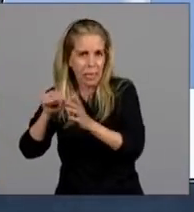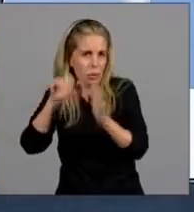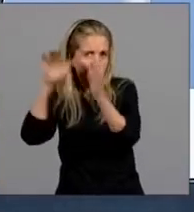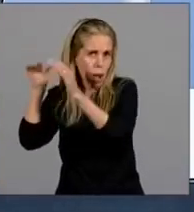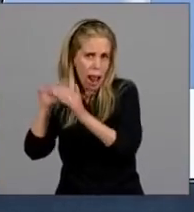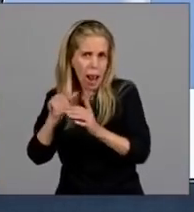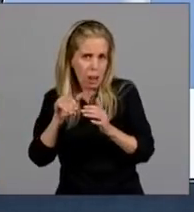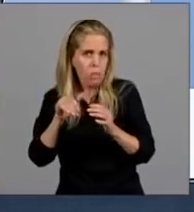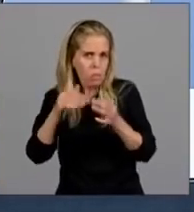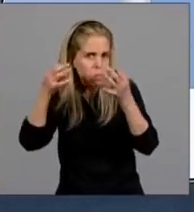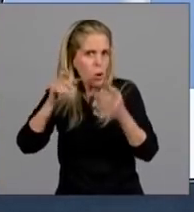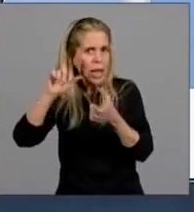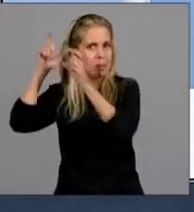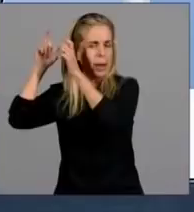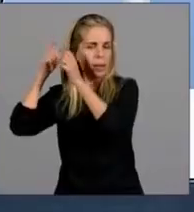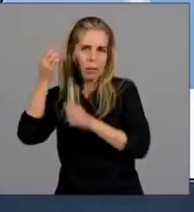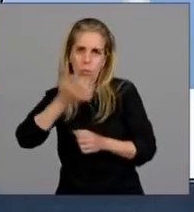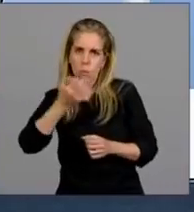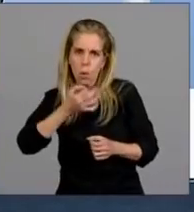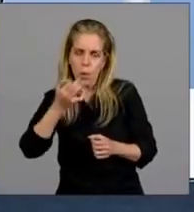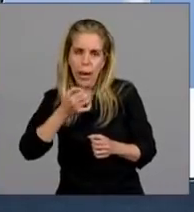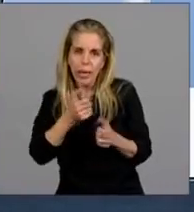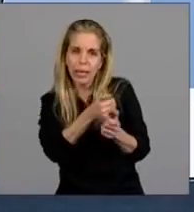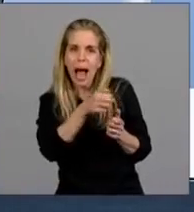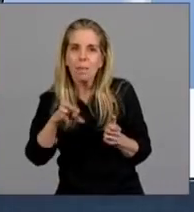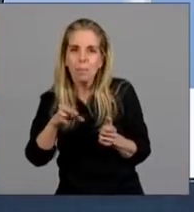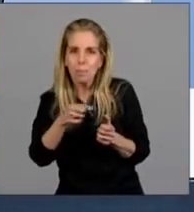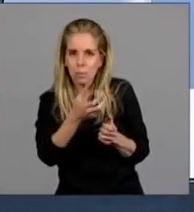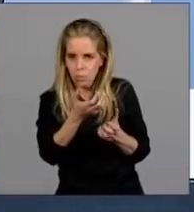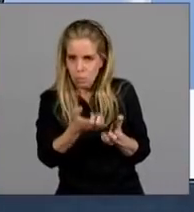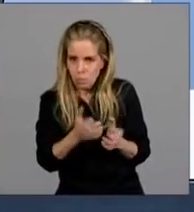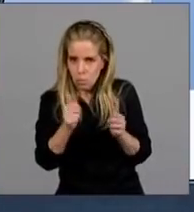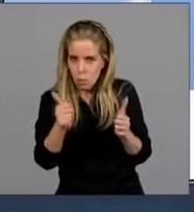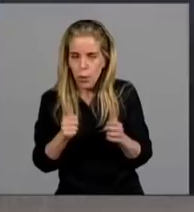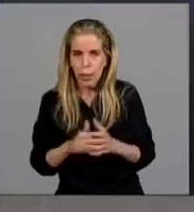Sería tomar lo mejor de las experiencias internacionales.